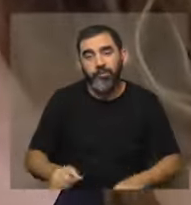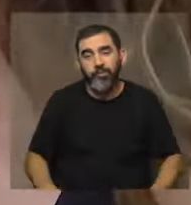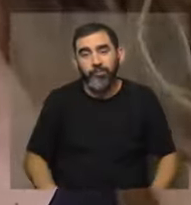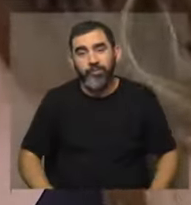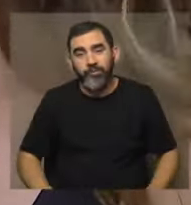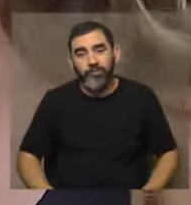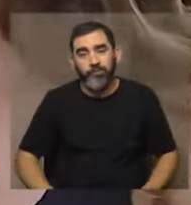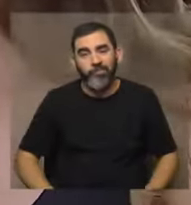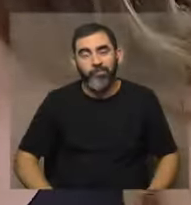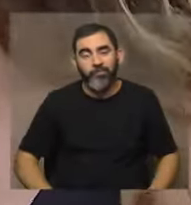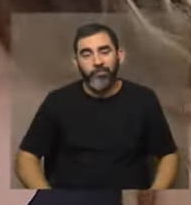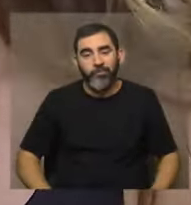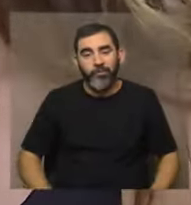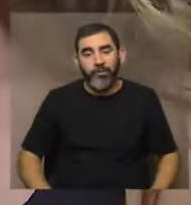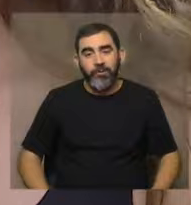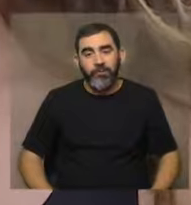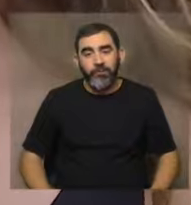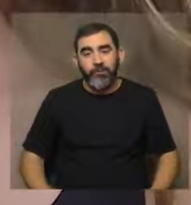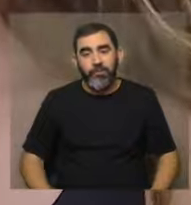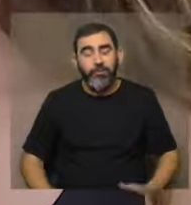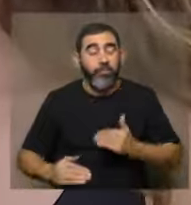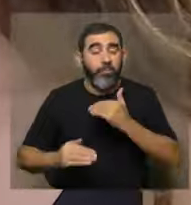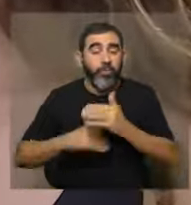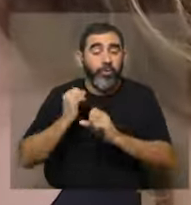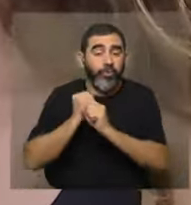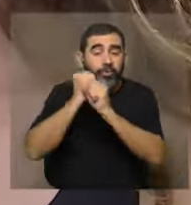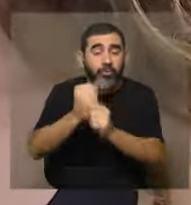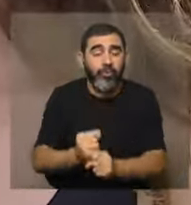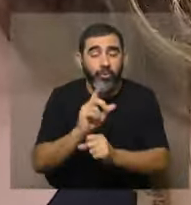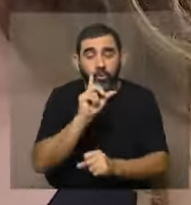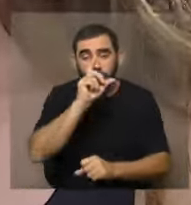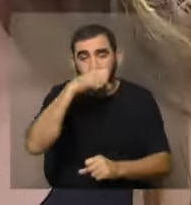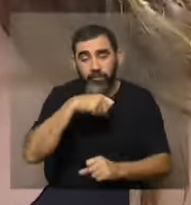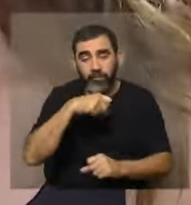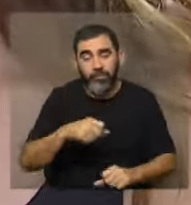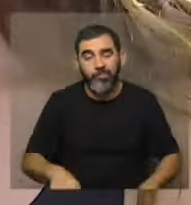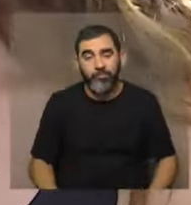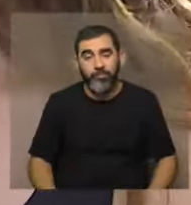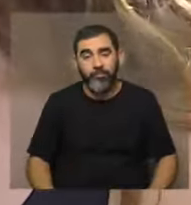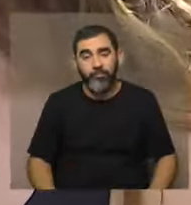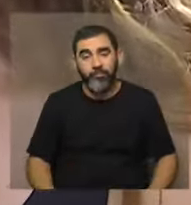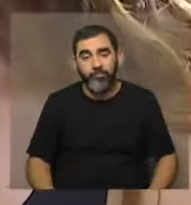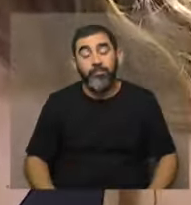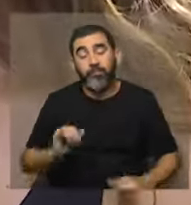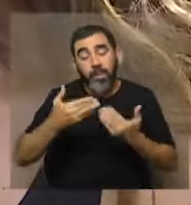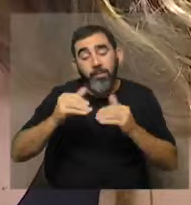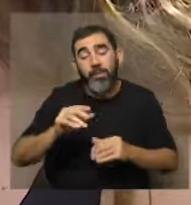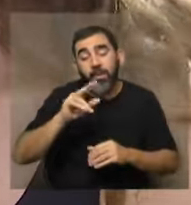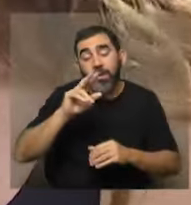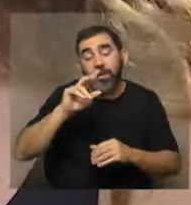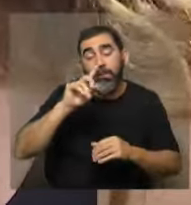poco pero obviamente es parte del proceso fundacional de de Montevideo que sí que arrancó en el